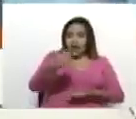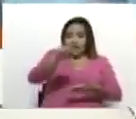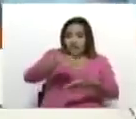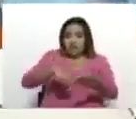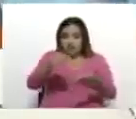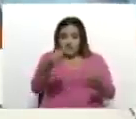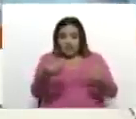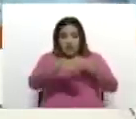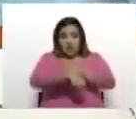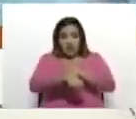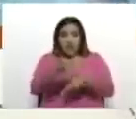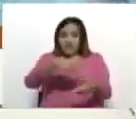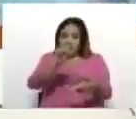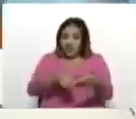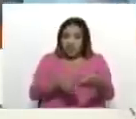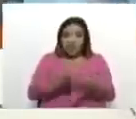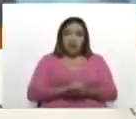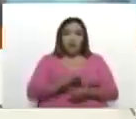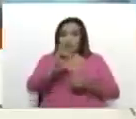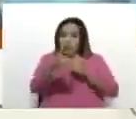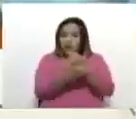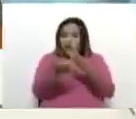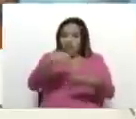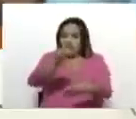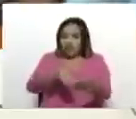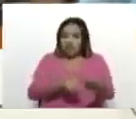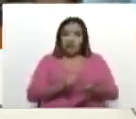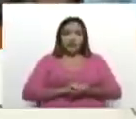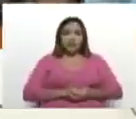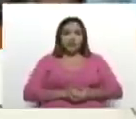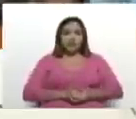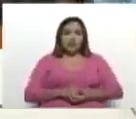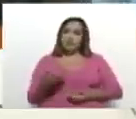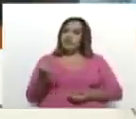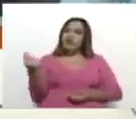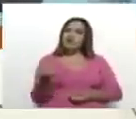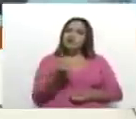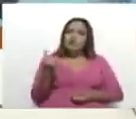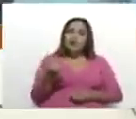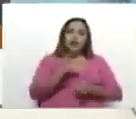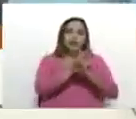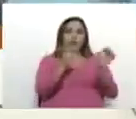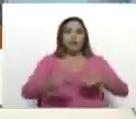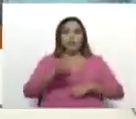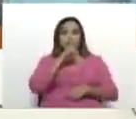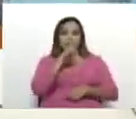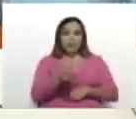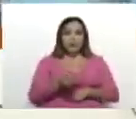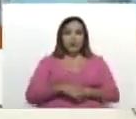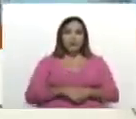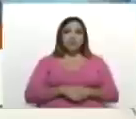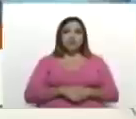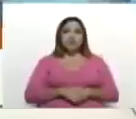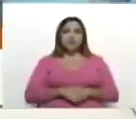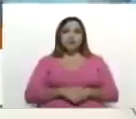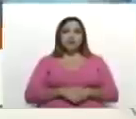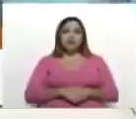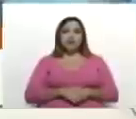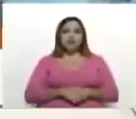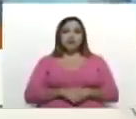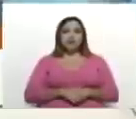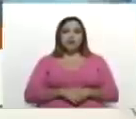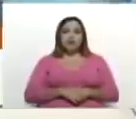contrato bagua y lo firmo es decir no fue solamente el ataque brutal en contra